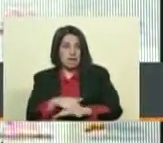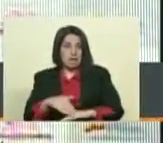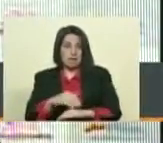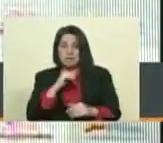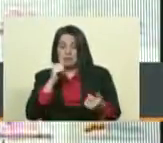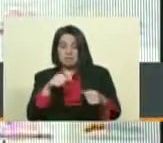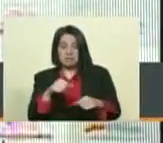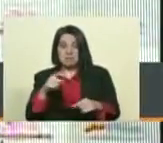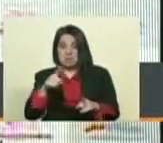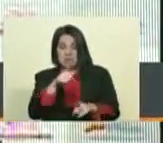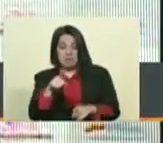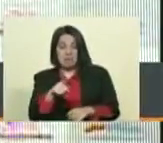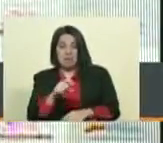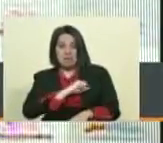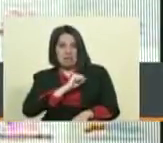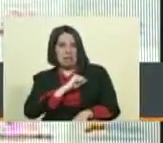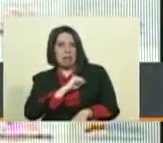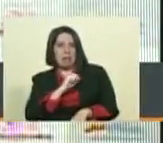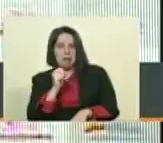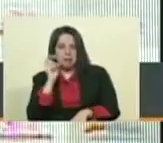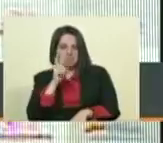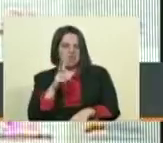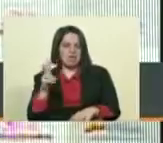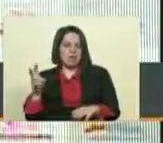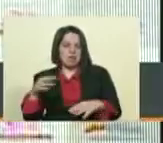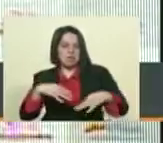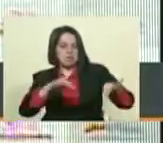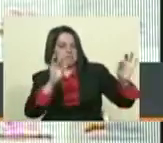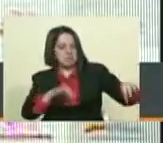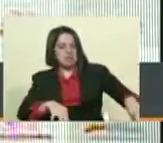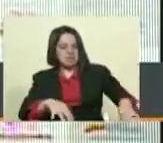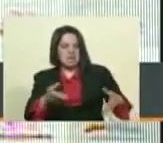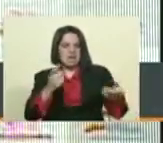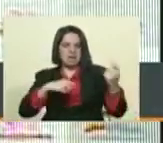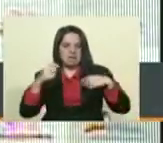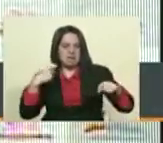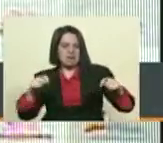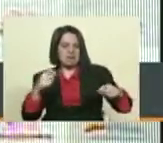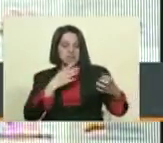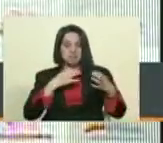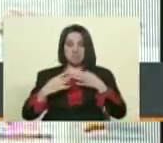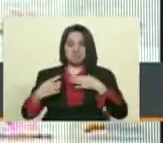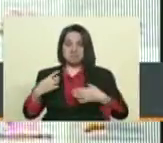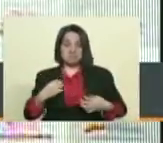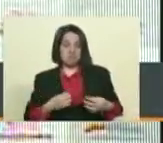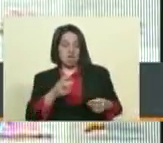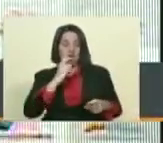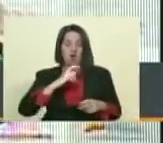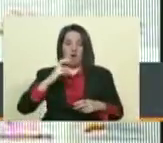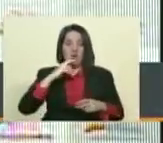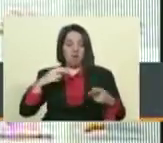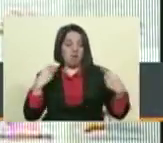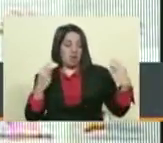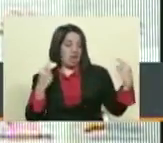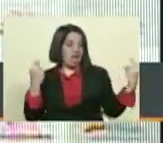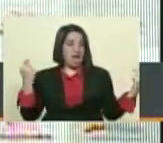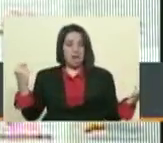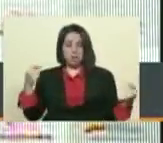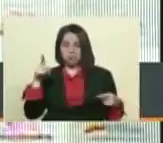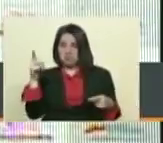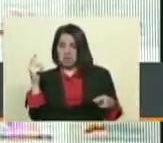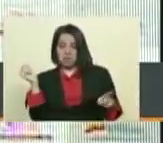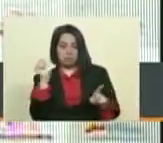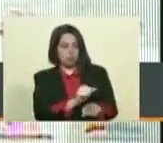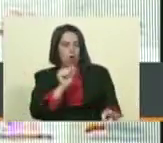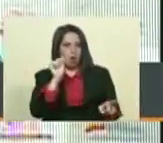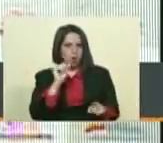dejen intimidar. Cuando vean a un bachaquero con mucho real y lleno de oro, y por aquí y por allá, y los amenace, no se dejen intimidar.